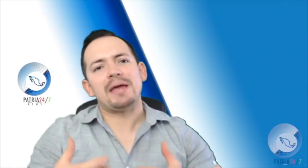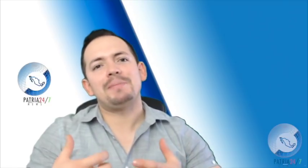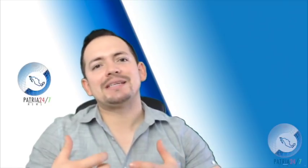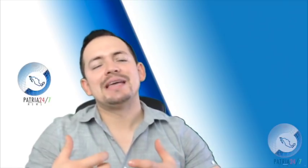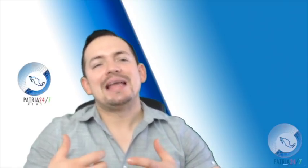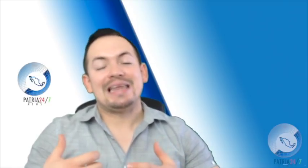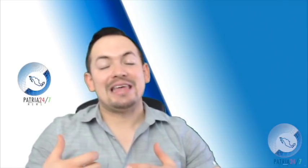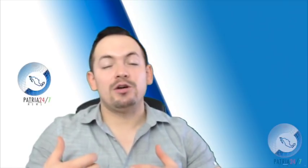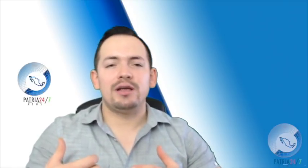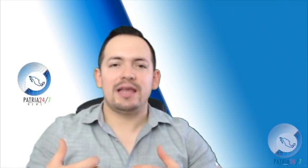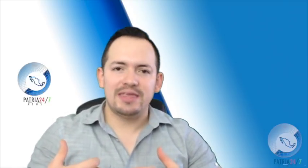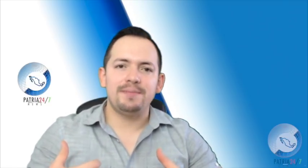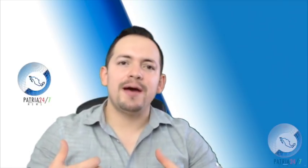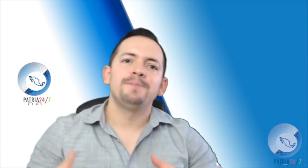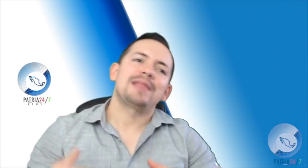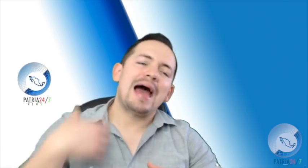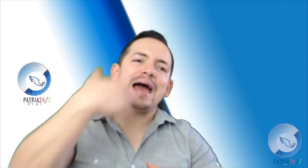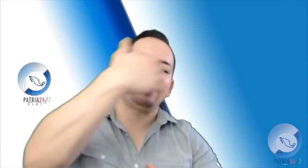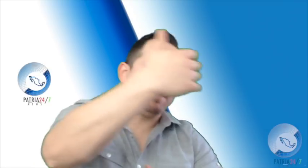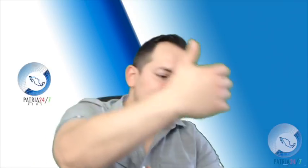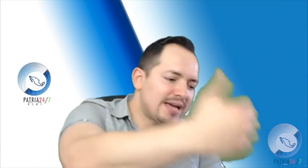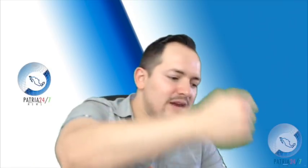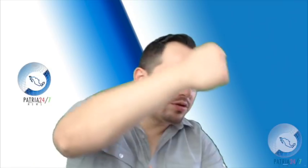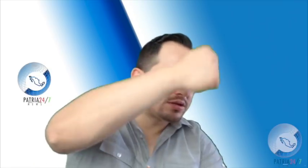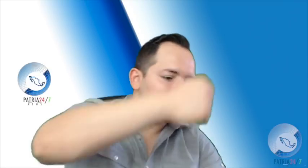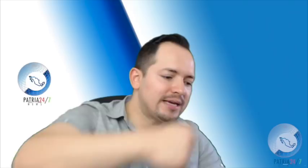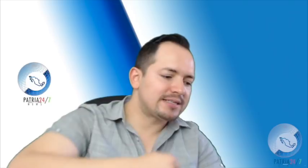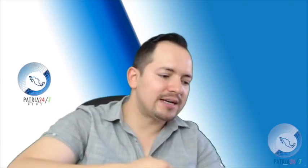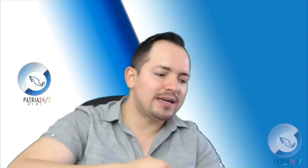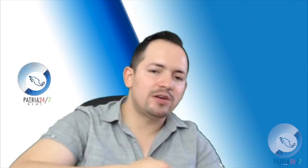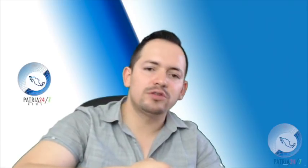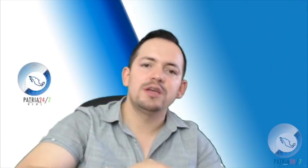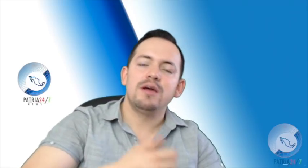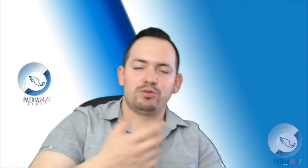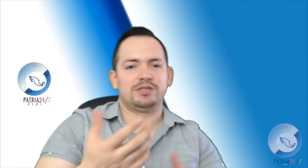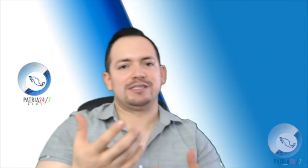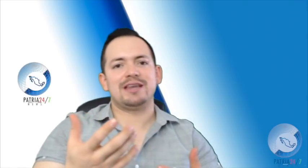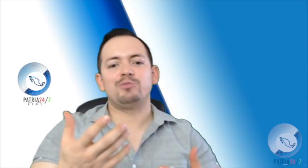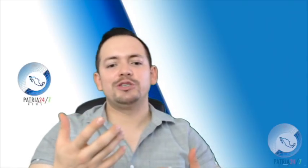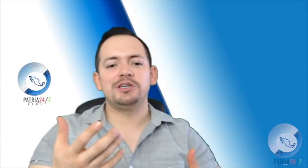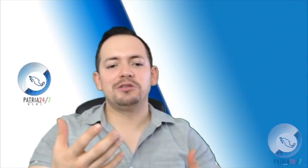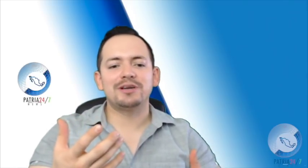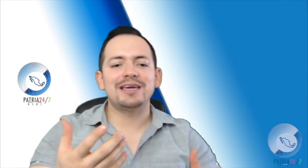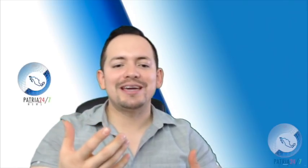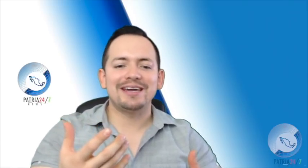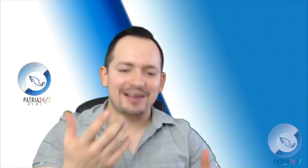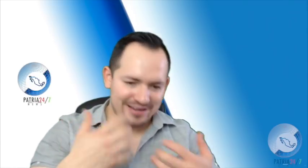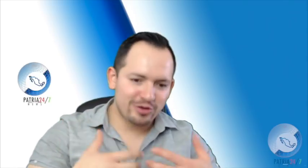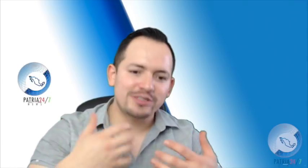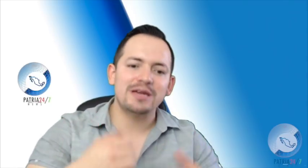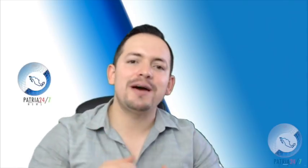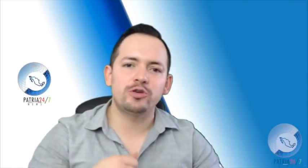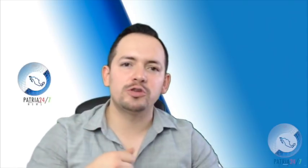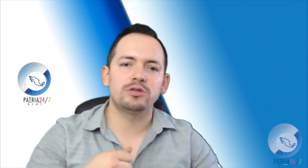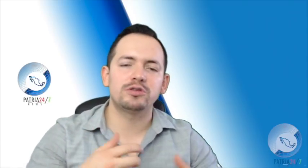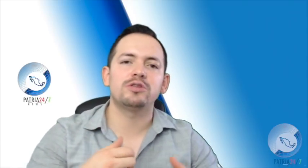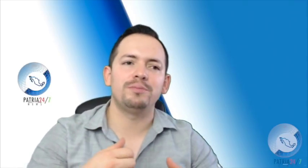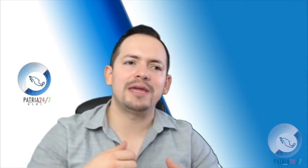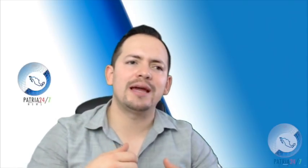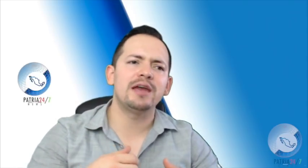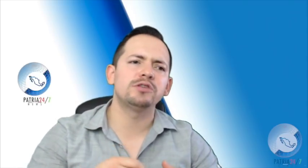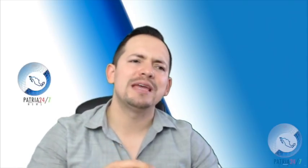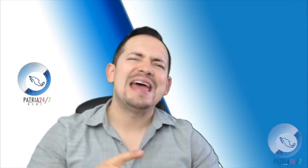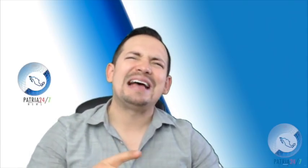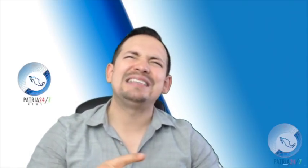vez de que Pemex le deba a empresarios extranjeros, pues estaría muy chido que nos deba a nosotros